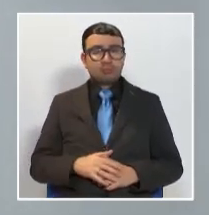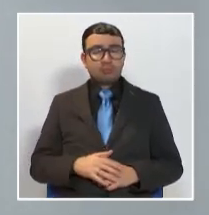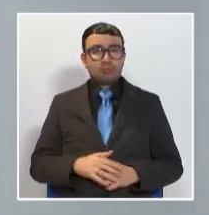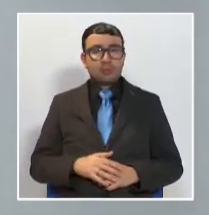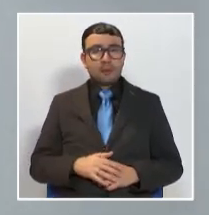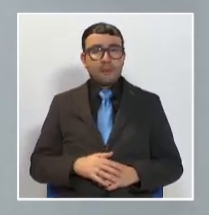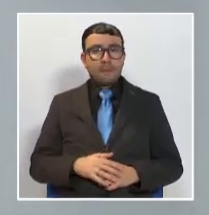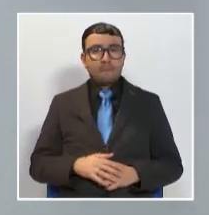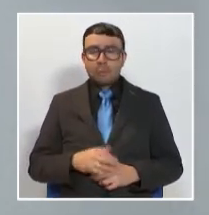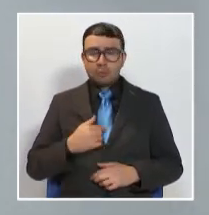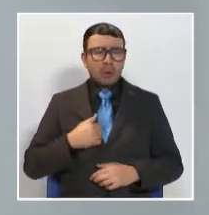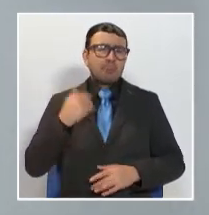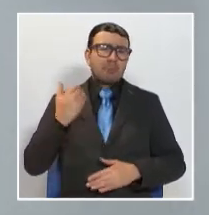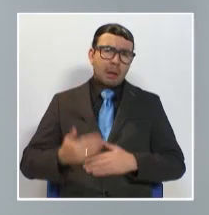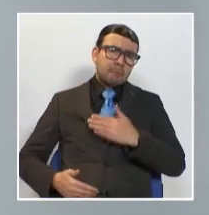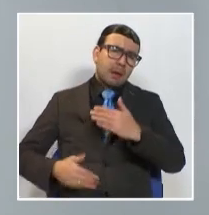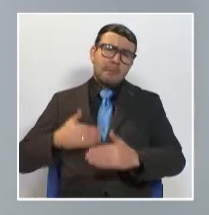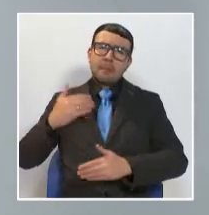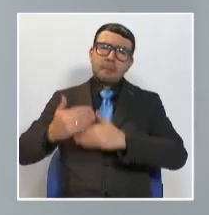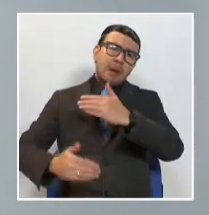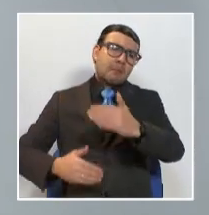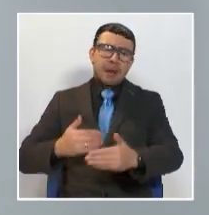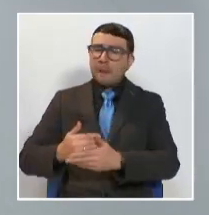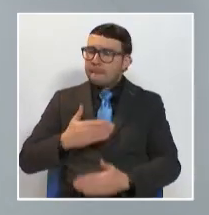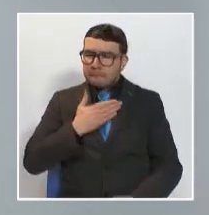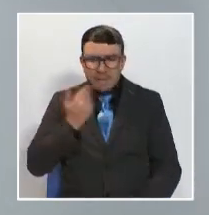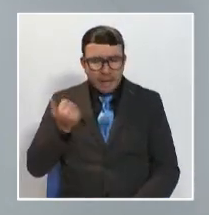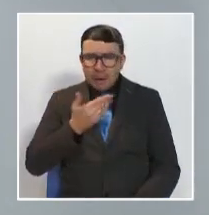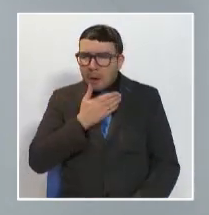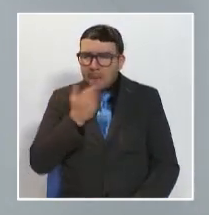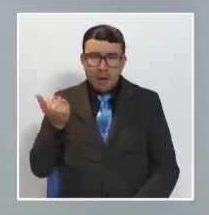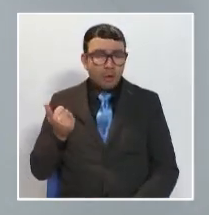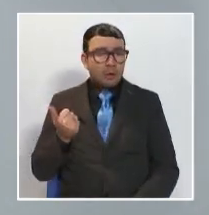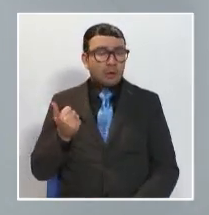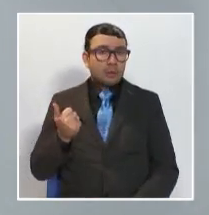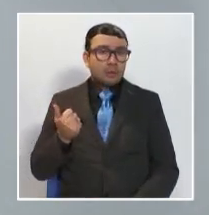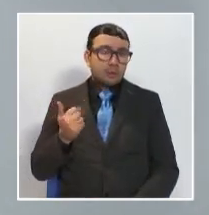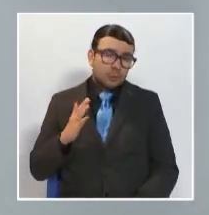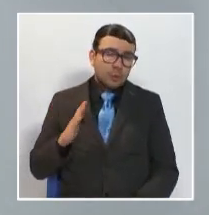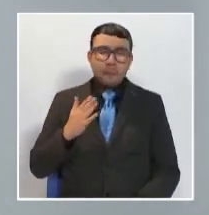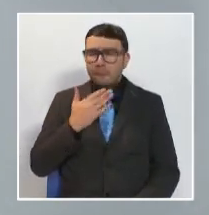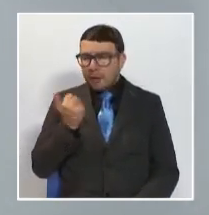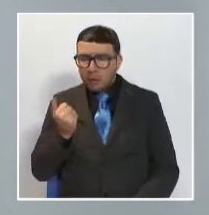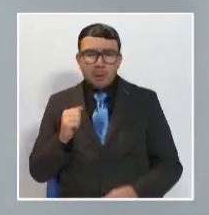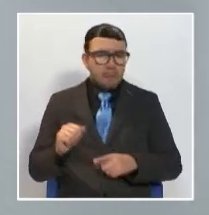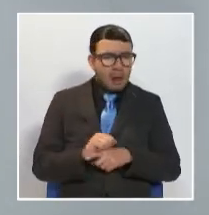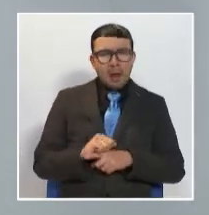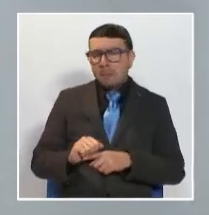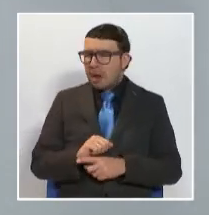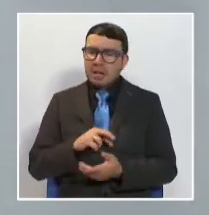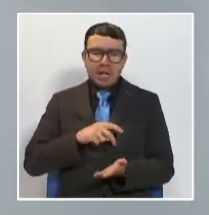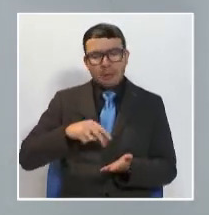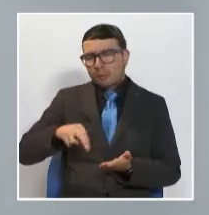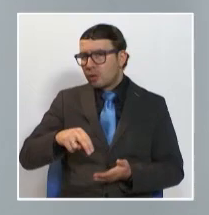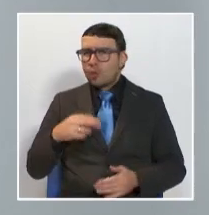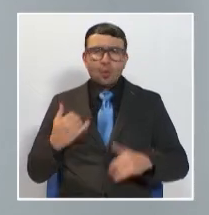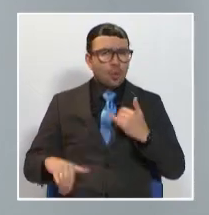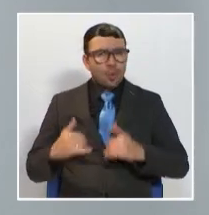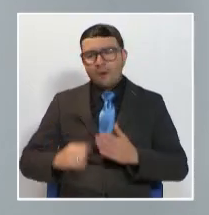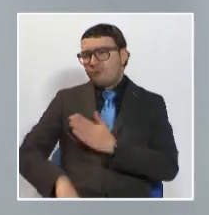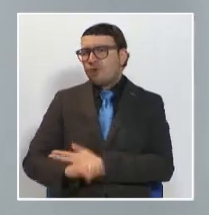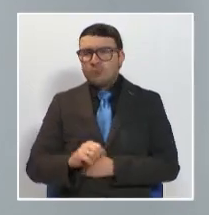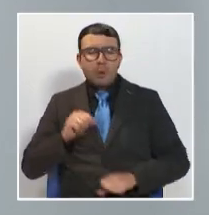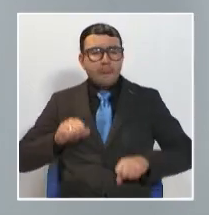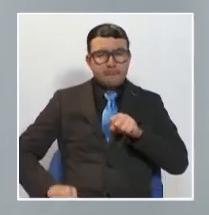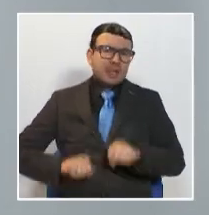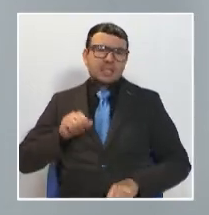Solo después del tiempo fui caminando mejor y ya pues practico mejor todo, camino, juego fútbol, monto